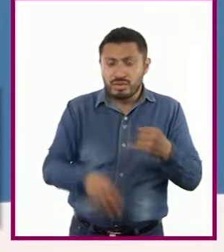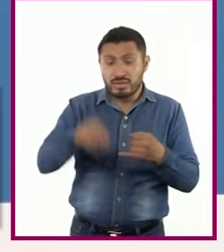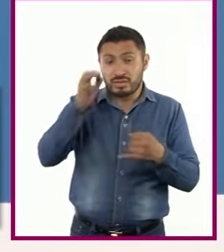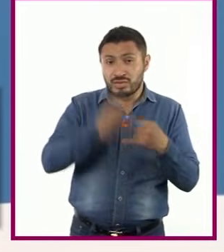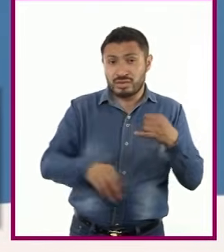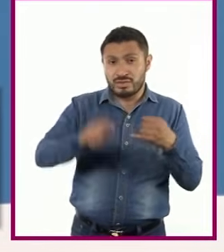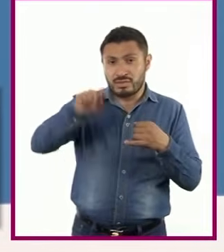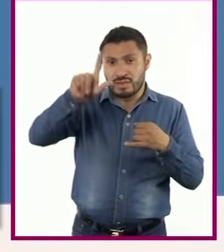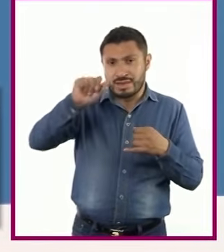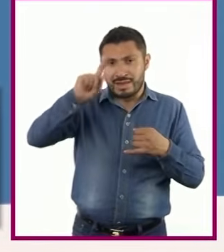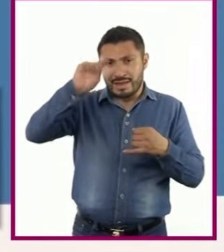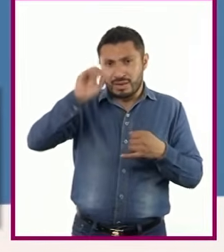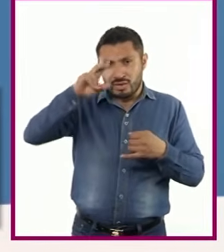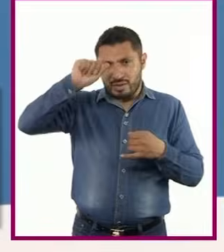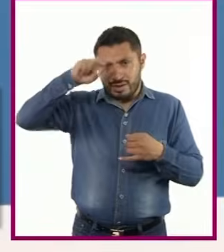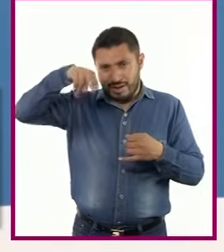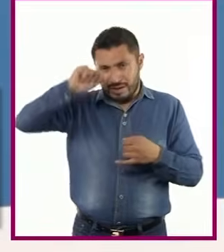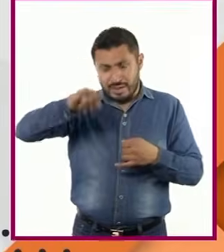tlatoani mexica?